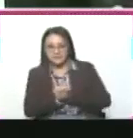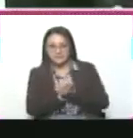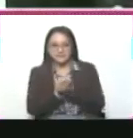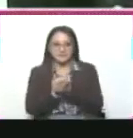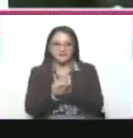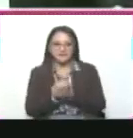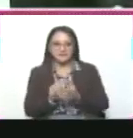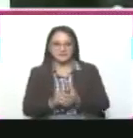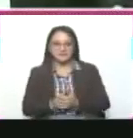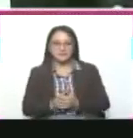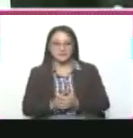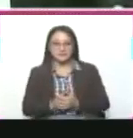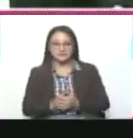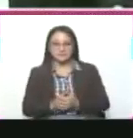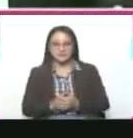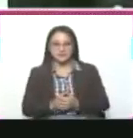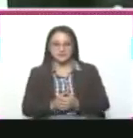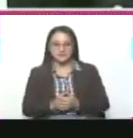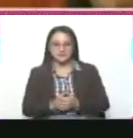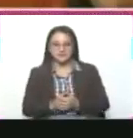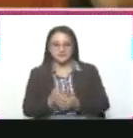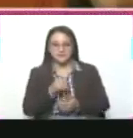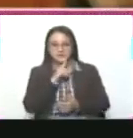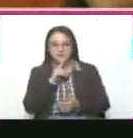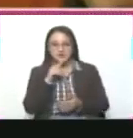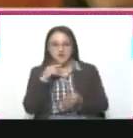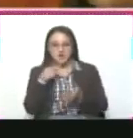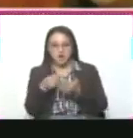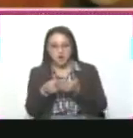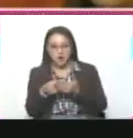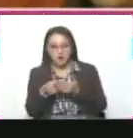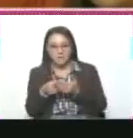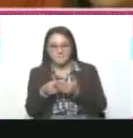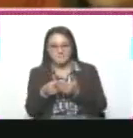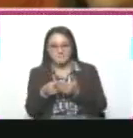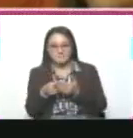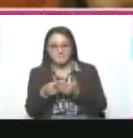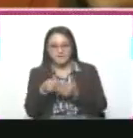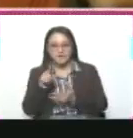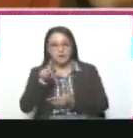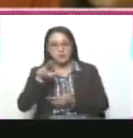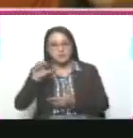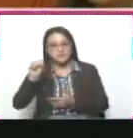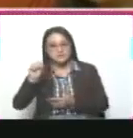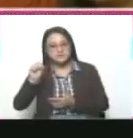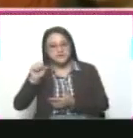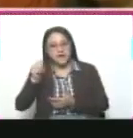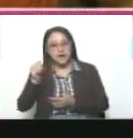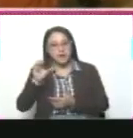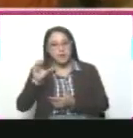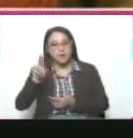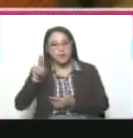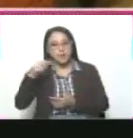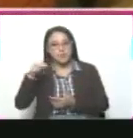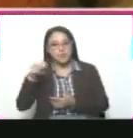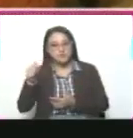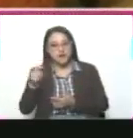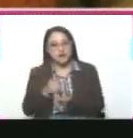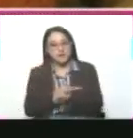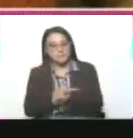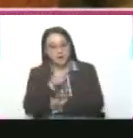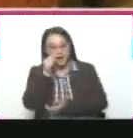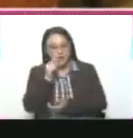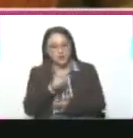ve una vida como un hombre como Luis Acuña, dice, Luis, hermano,